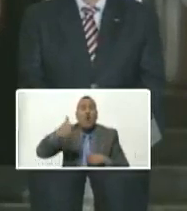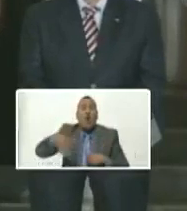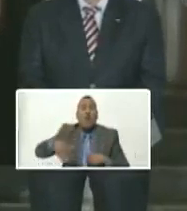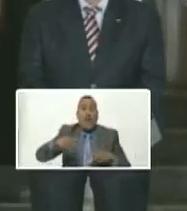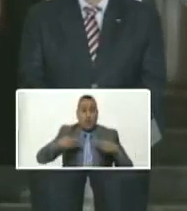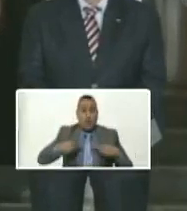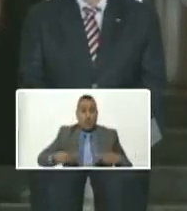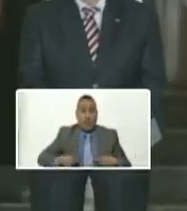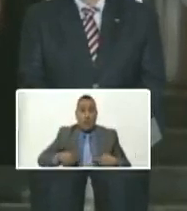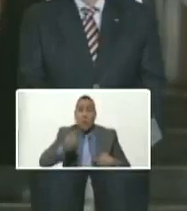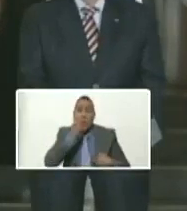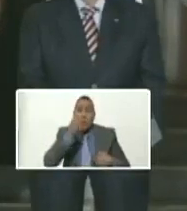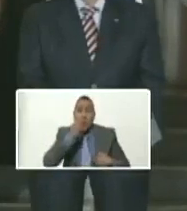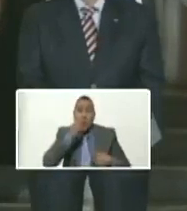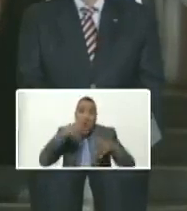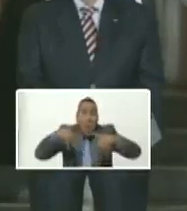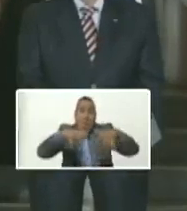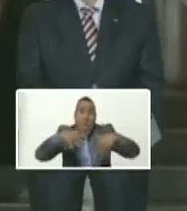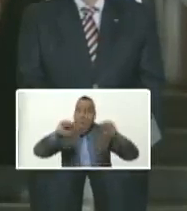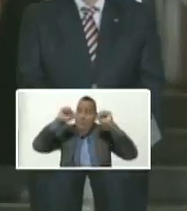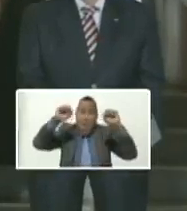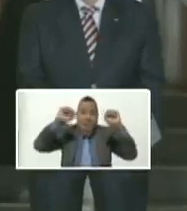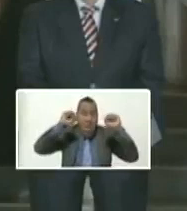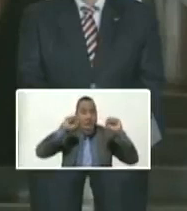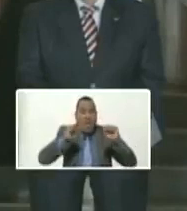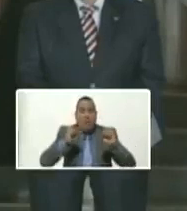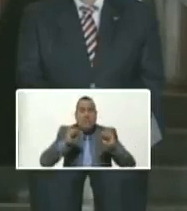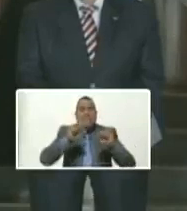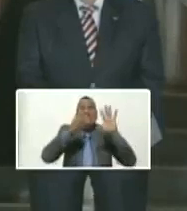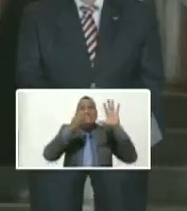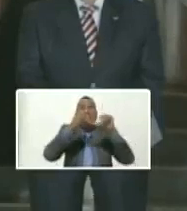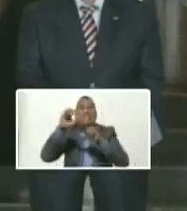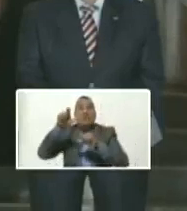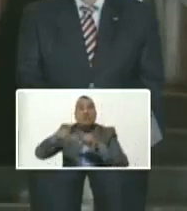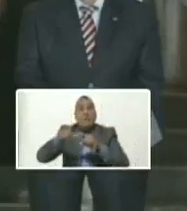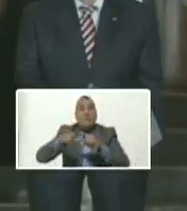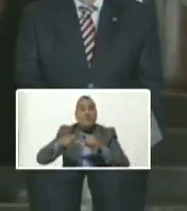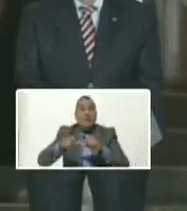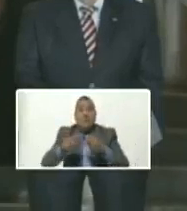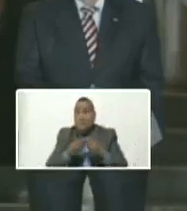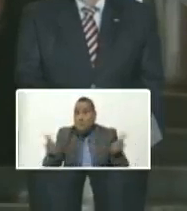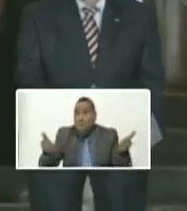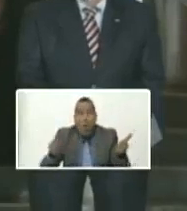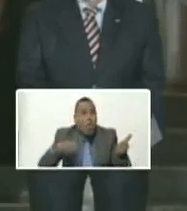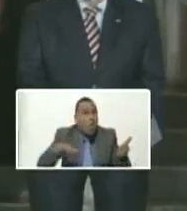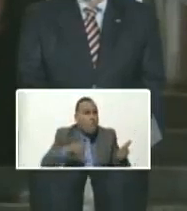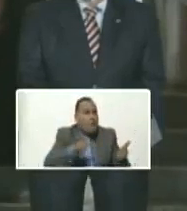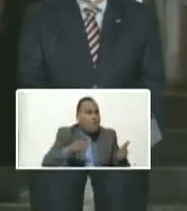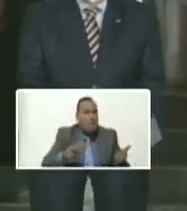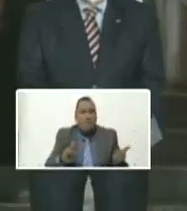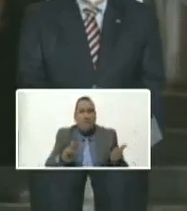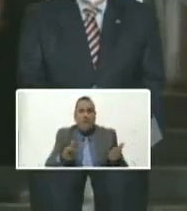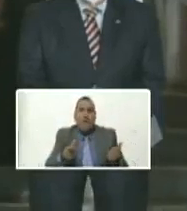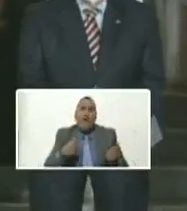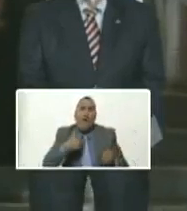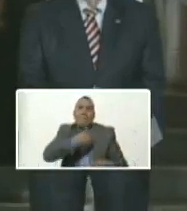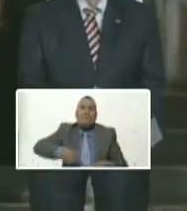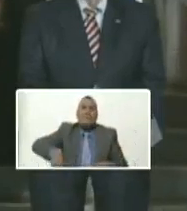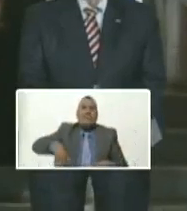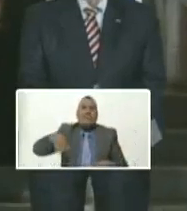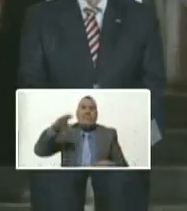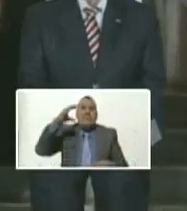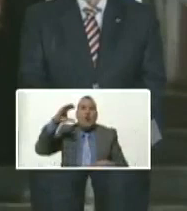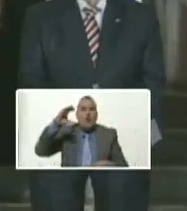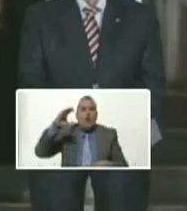últimas manifestaciones. Más de 700 desaparecidos, que no puede explicar Iván Duque. Así que la